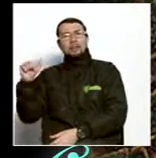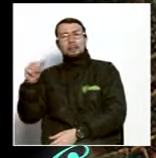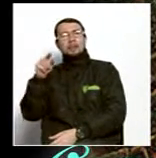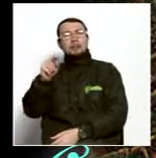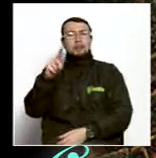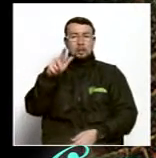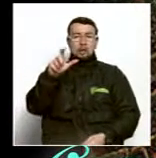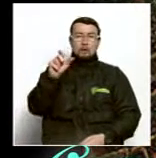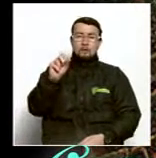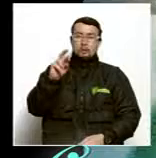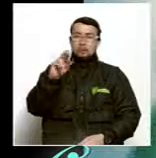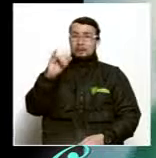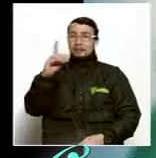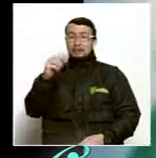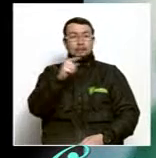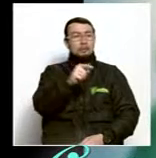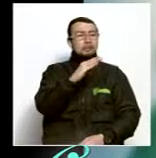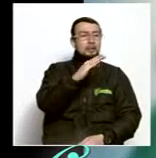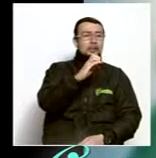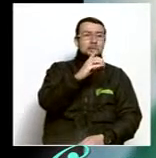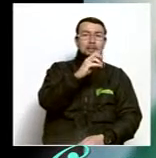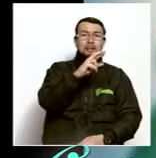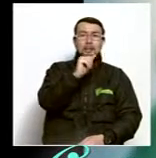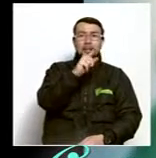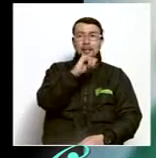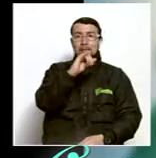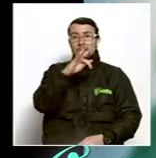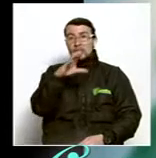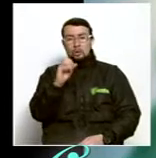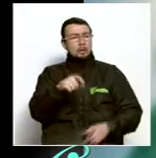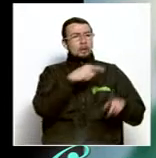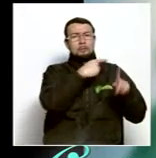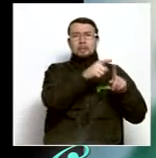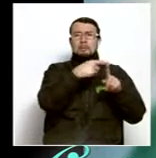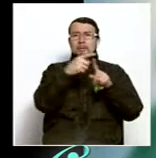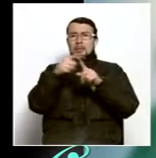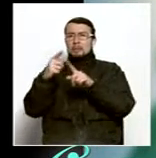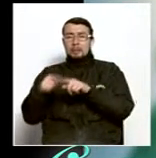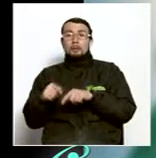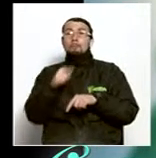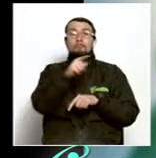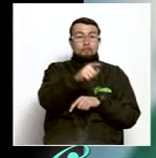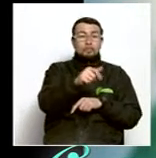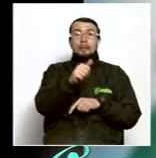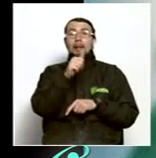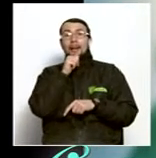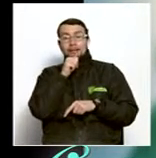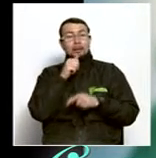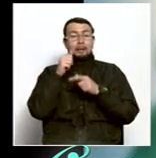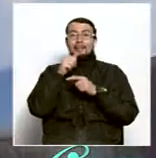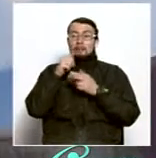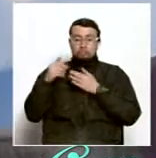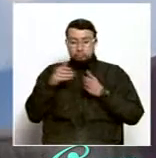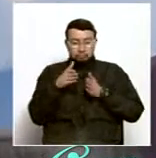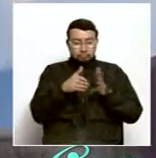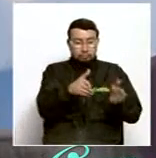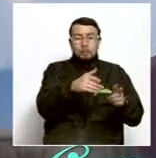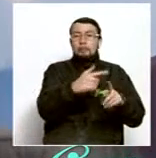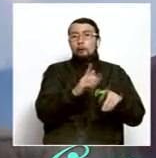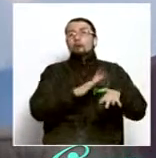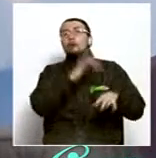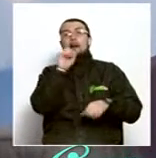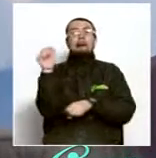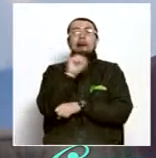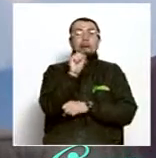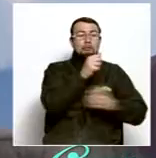El Cedralito, ¿sí?, el Plan del Manzano, sitios que es donde precisamente nace el agua y está escurriendo hacia la ciudad de